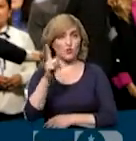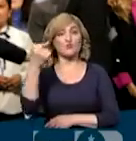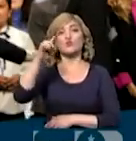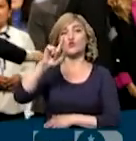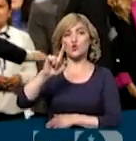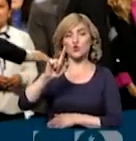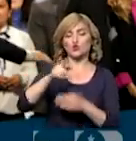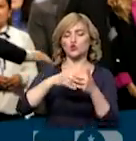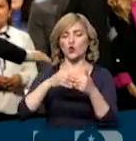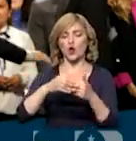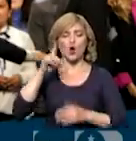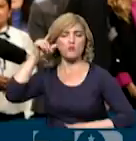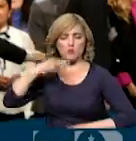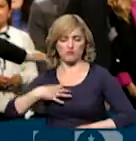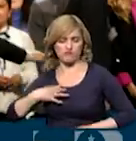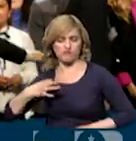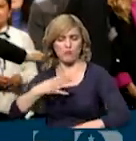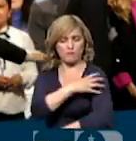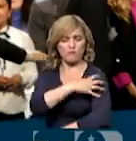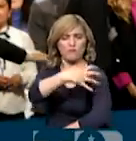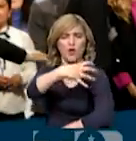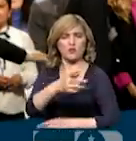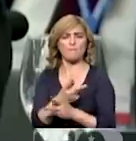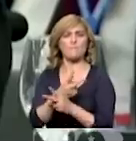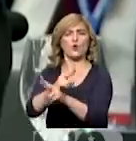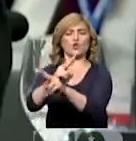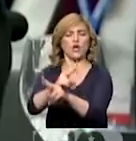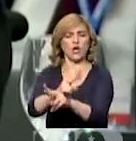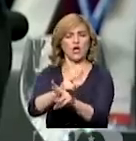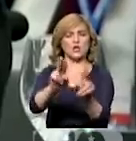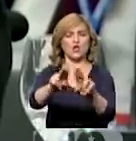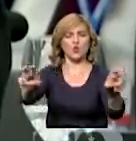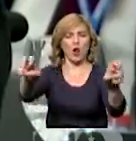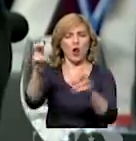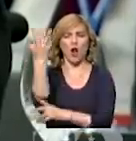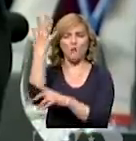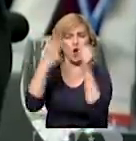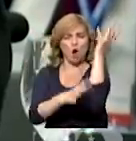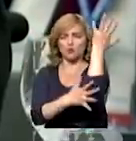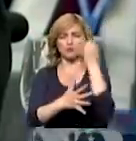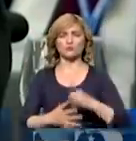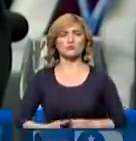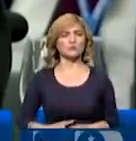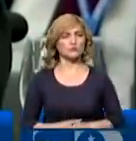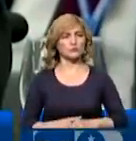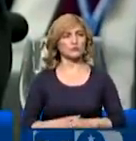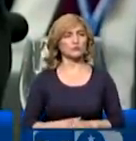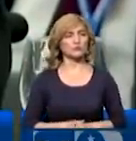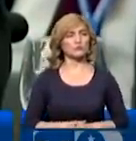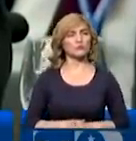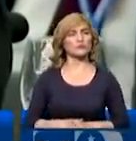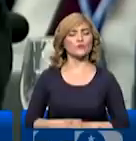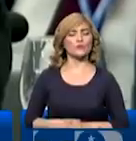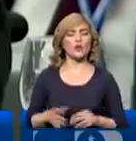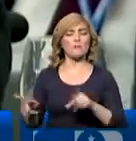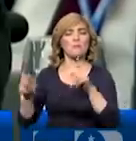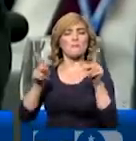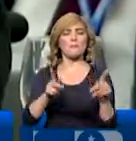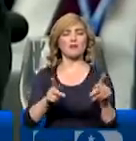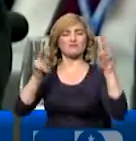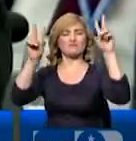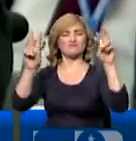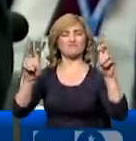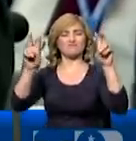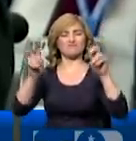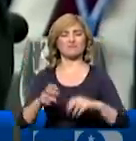recalcó la voluntad del gobierno de fortalecer las áreas protegidas. Para implementar sus compromisos de ambición, tenemos el plan de